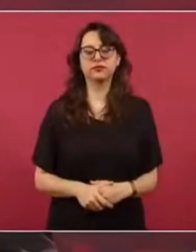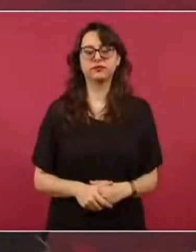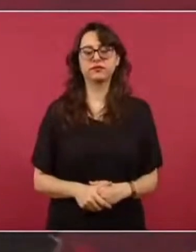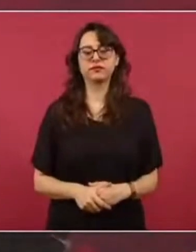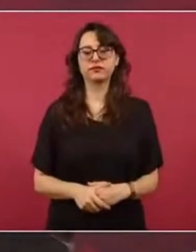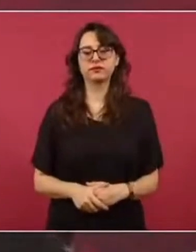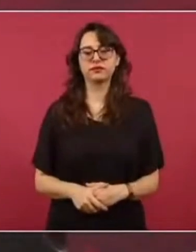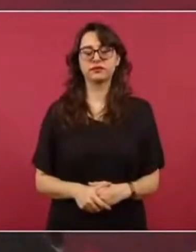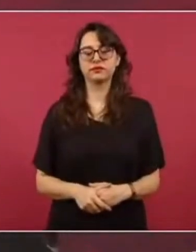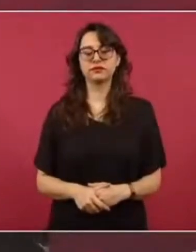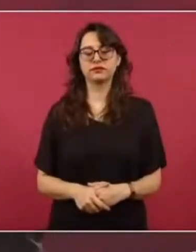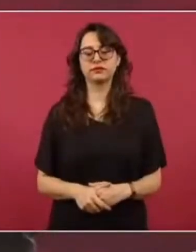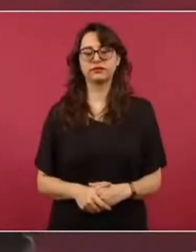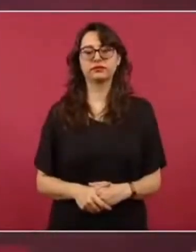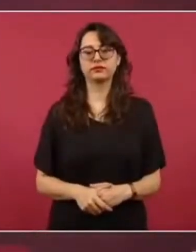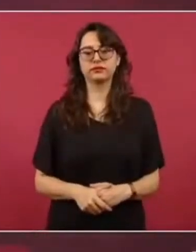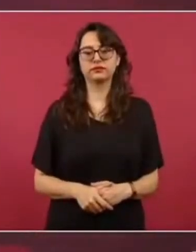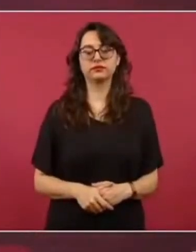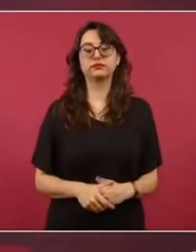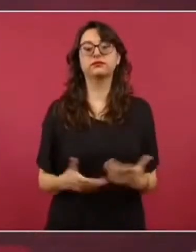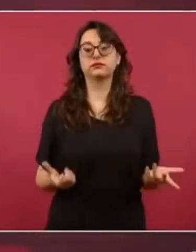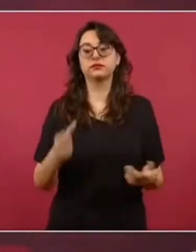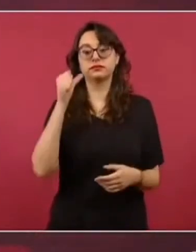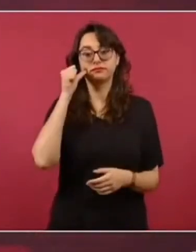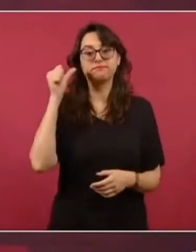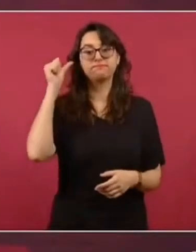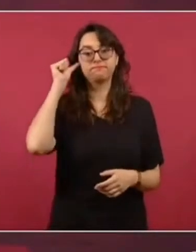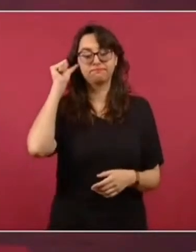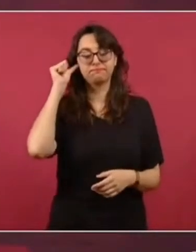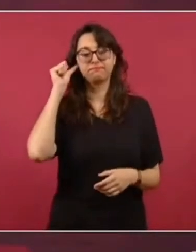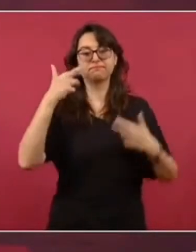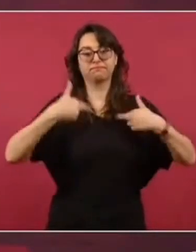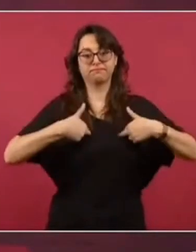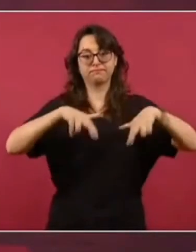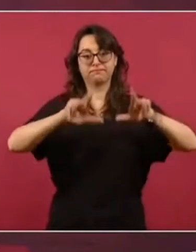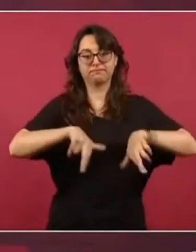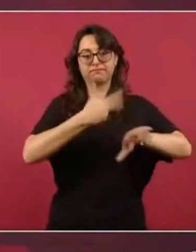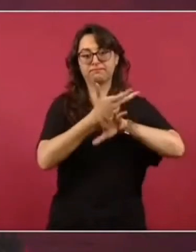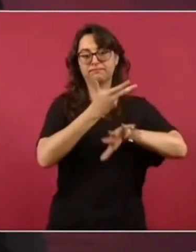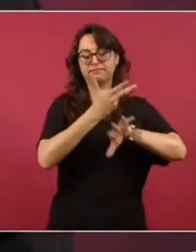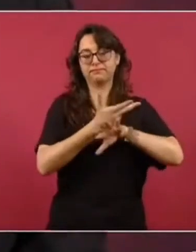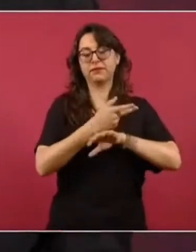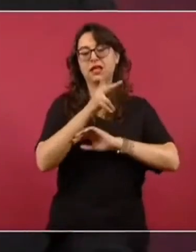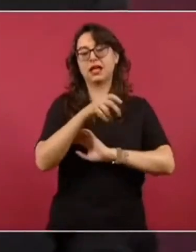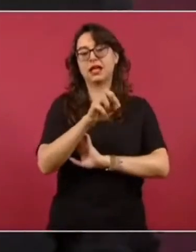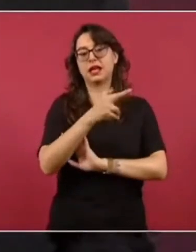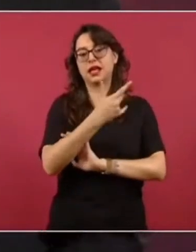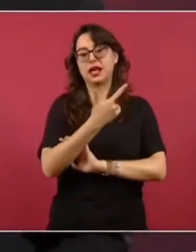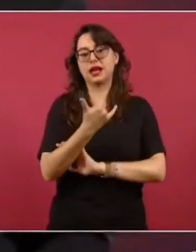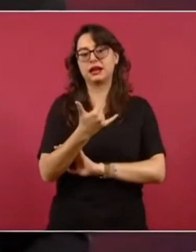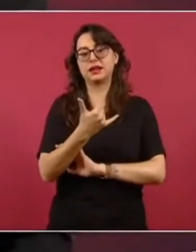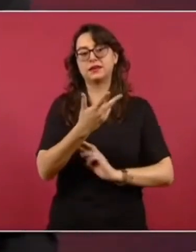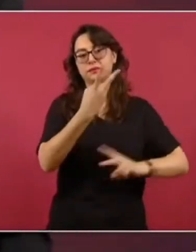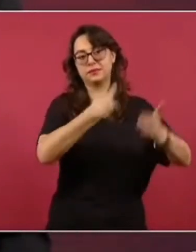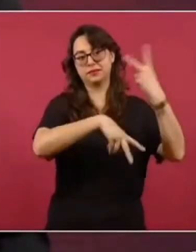Ayer estuvo de visita el secretario Kerry, es una persona de